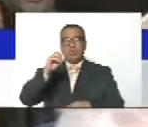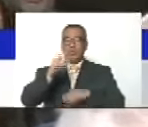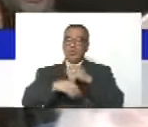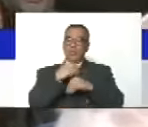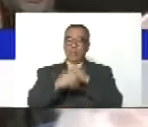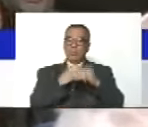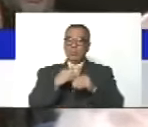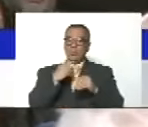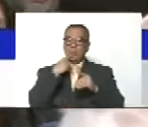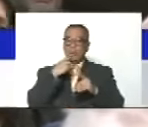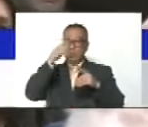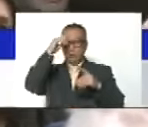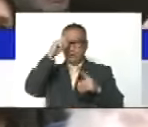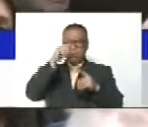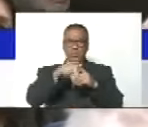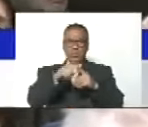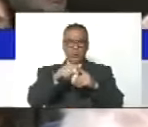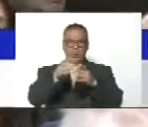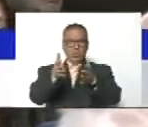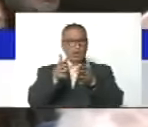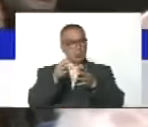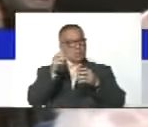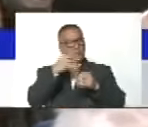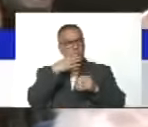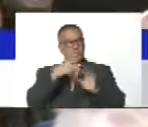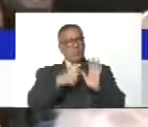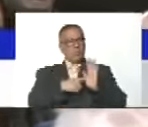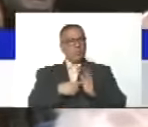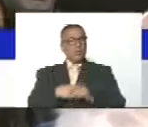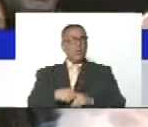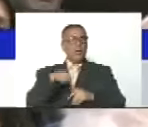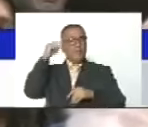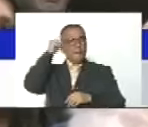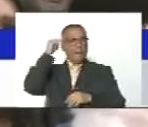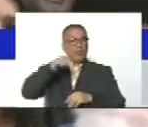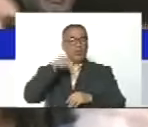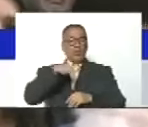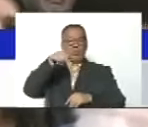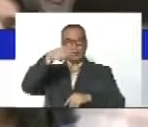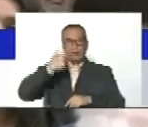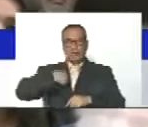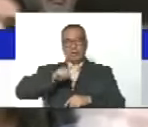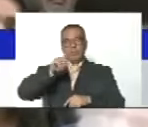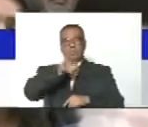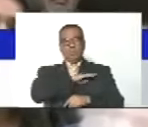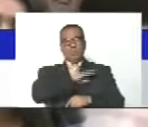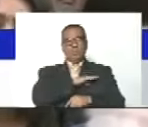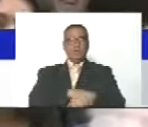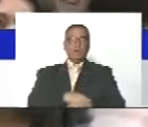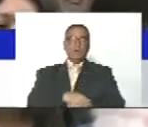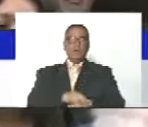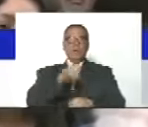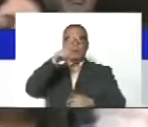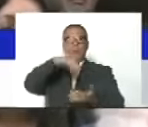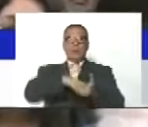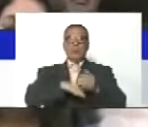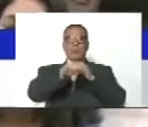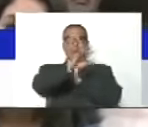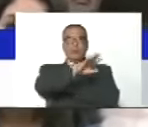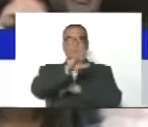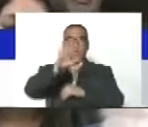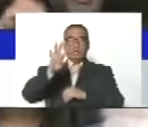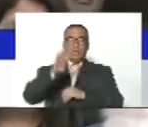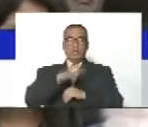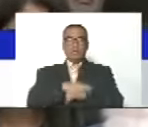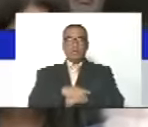objeto de merecidos reconocimientos y homenajes que aún hoy se hacen presentes. En el